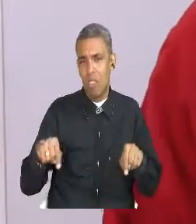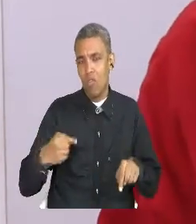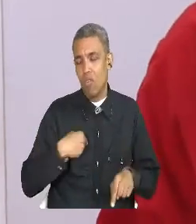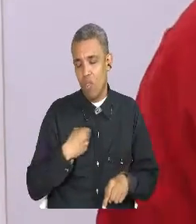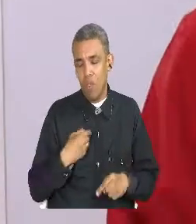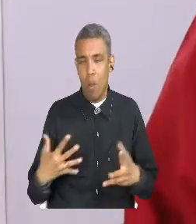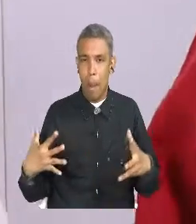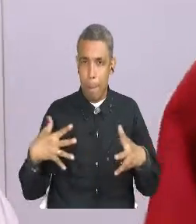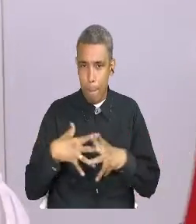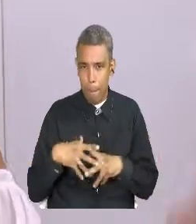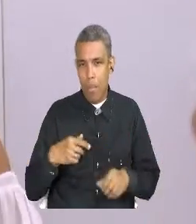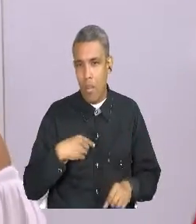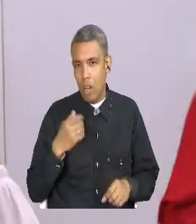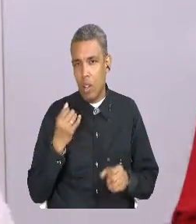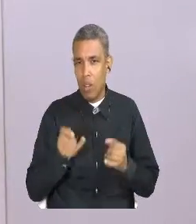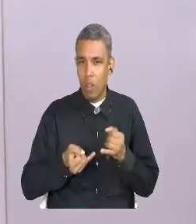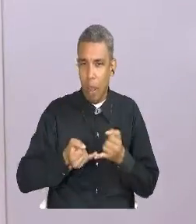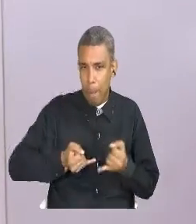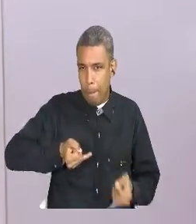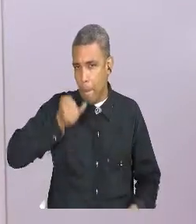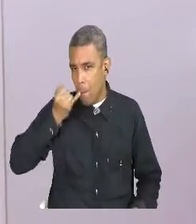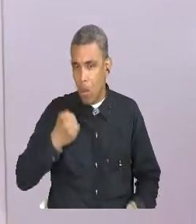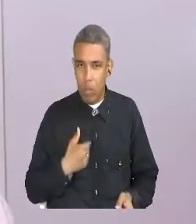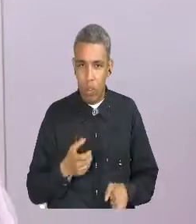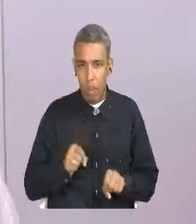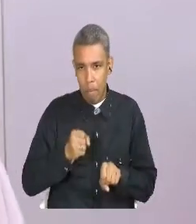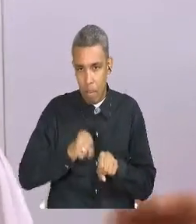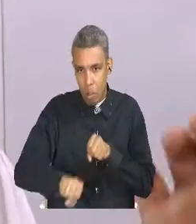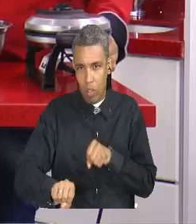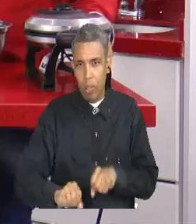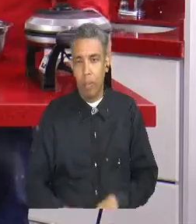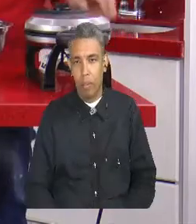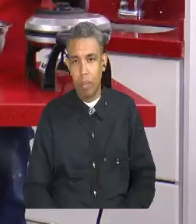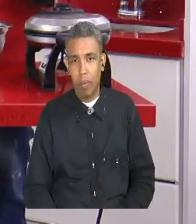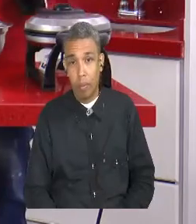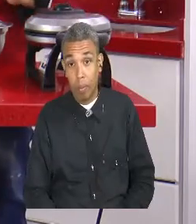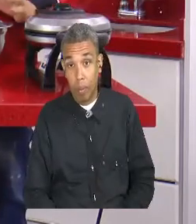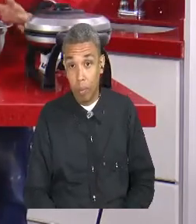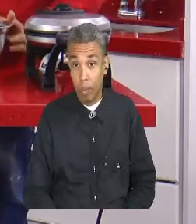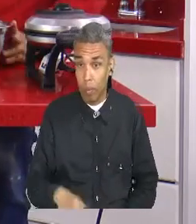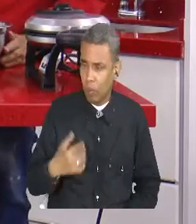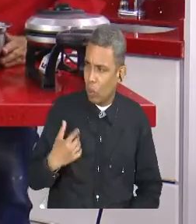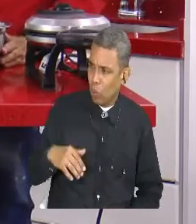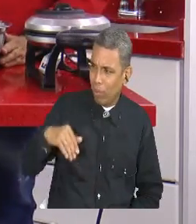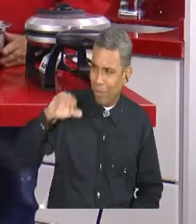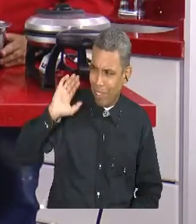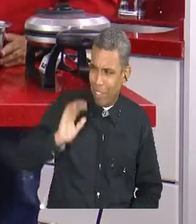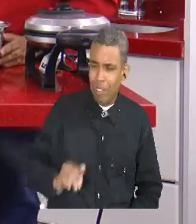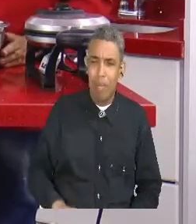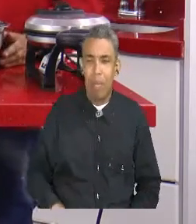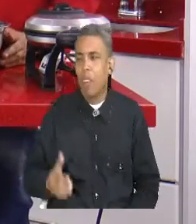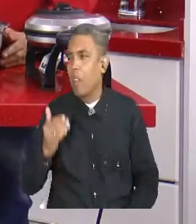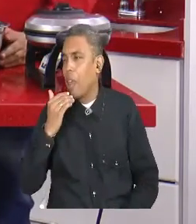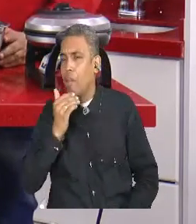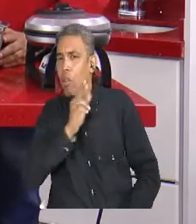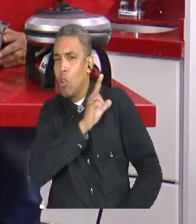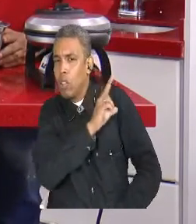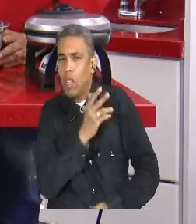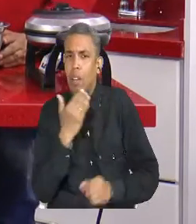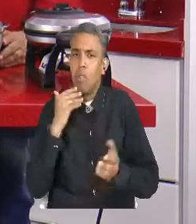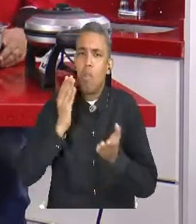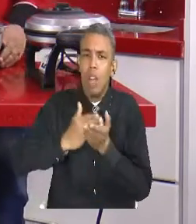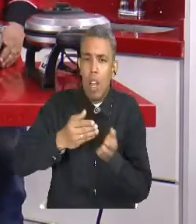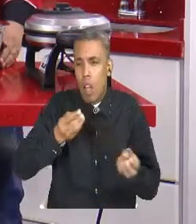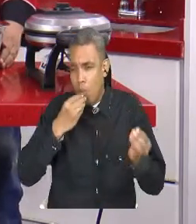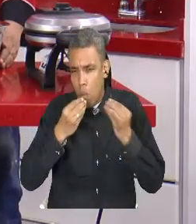el hotelito mamá, el hotelito papá y mamá, que ese hotelito nunca va a dejar de ser hotel, eso, sí, señor. Eso es lo más rico que uno ha probado. Sí, no, bueno.